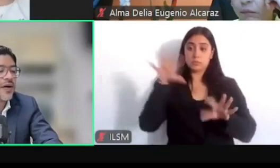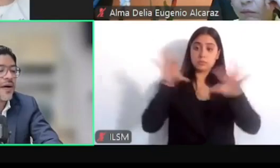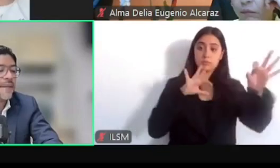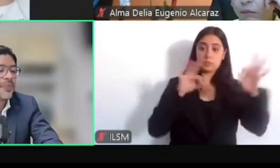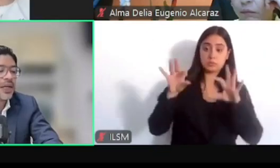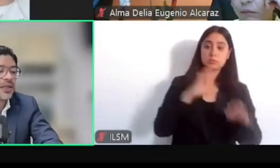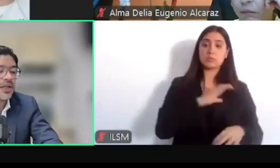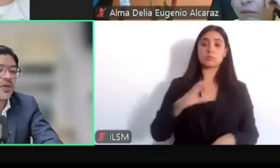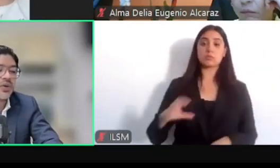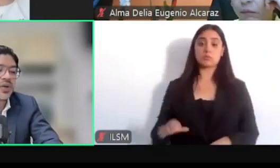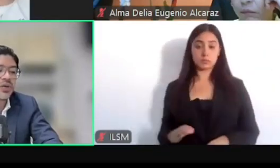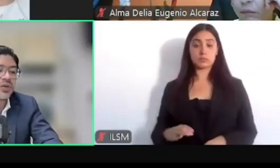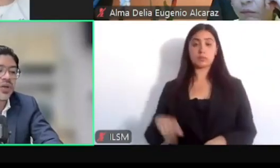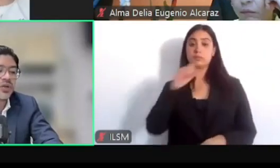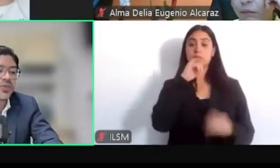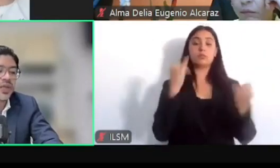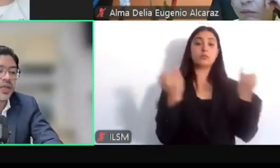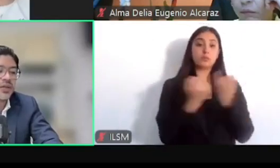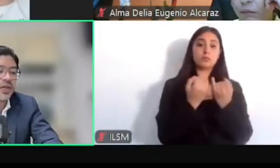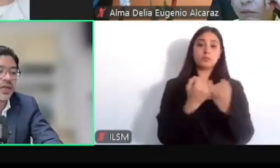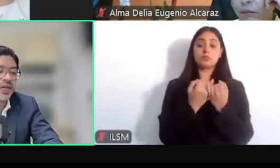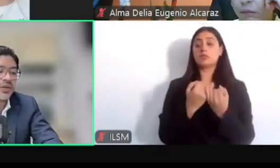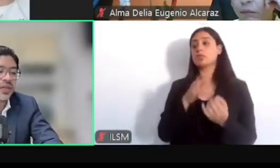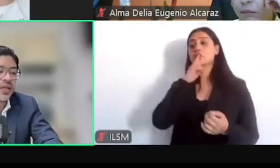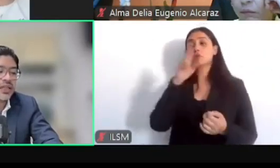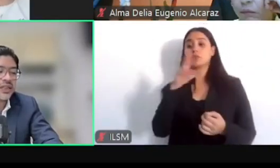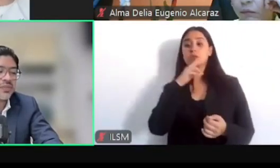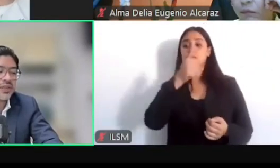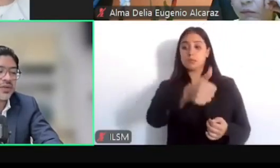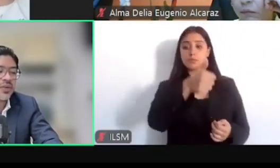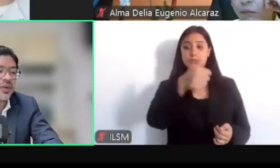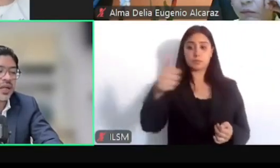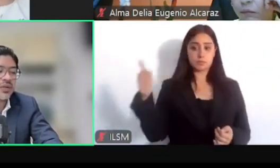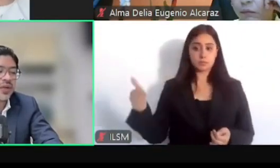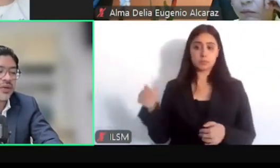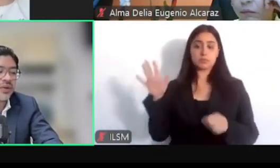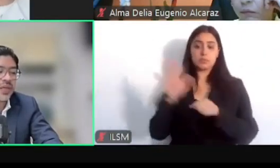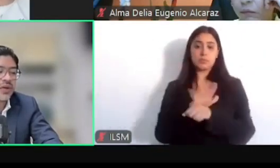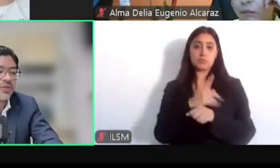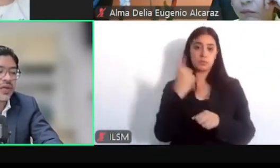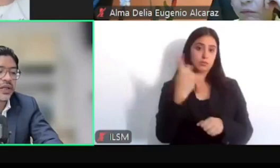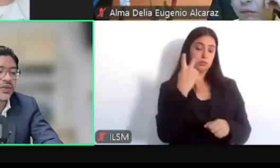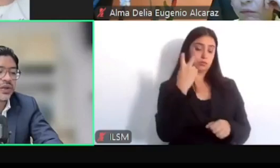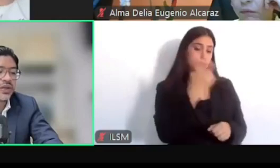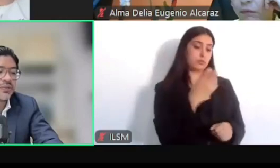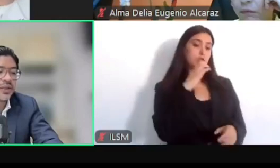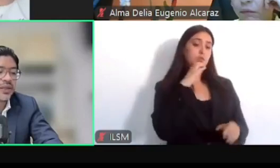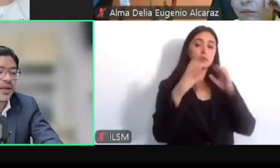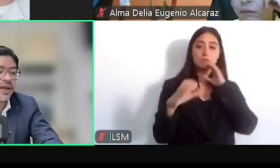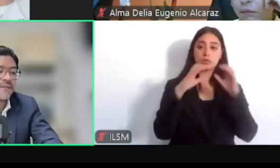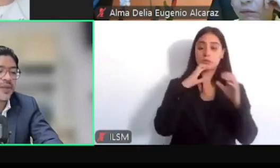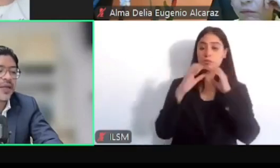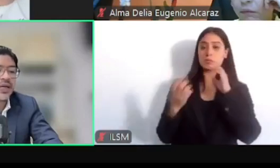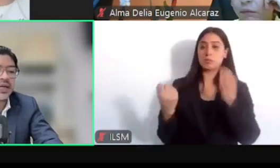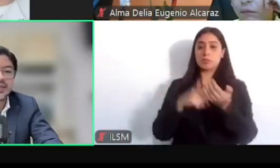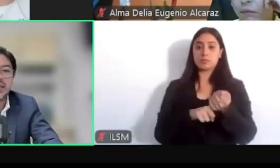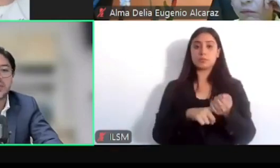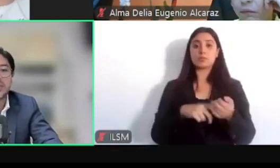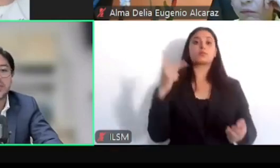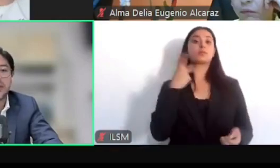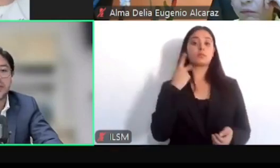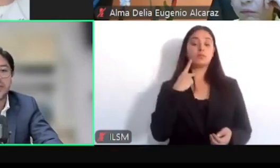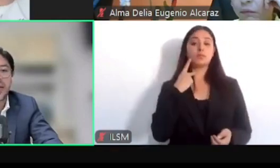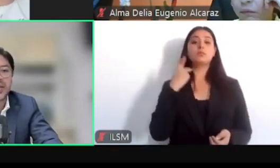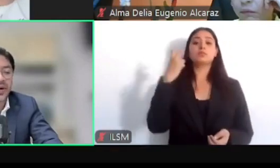candidatos así como los resultados obtenidos en cada una de ellas pasando por alto que una vía de comunicación intrapartidaria es la de